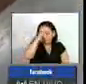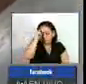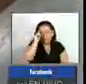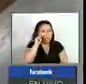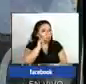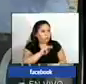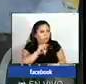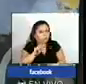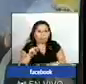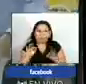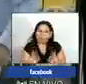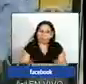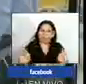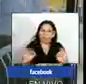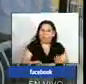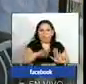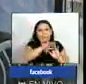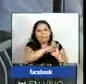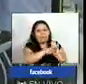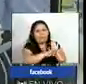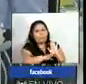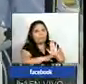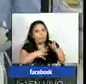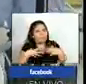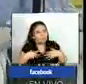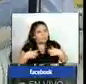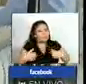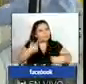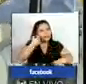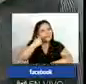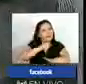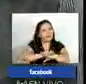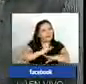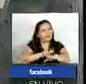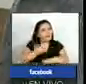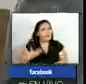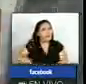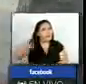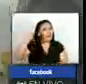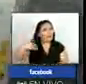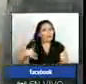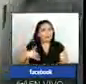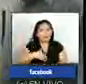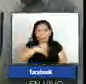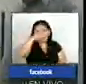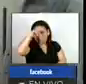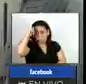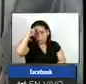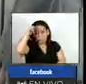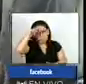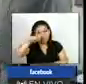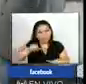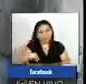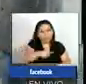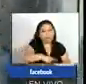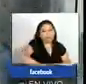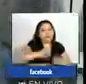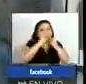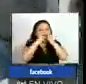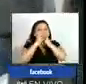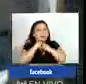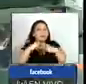empresas al cumplir los estándares de los protocolos de bioseguridad acordados en el Ministerio para proteger la salud de los trabajadores.